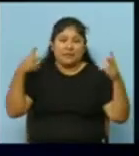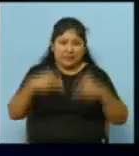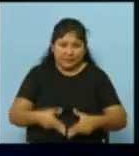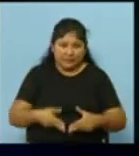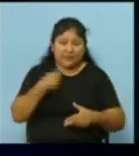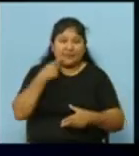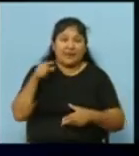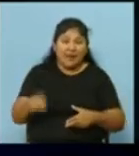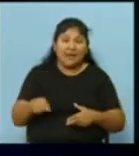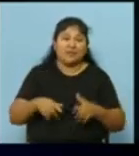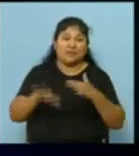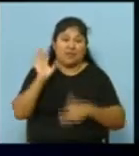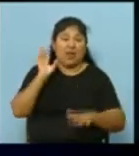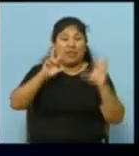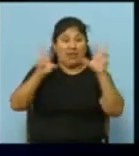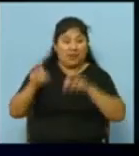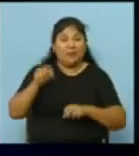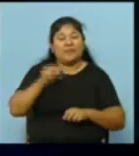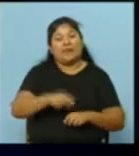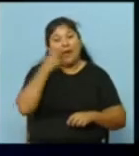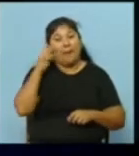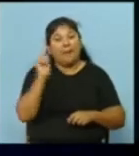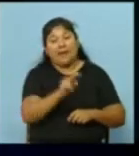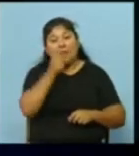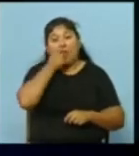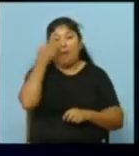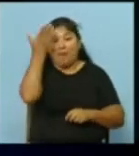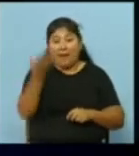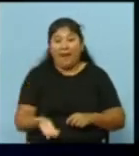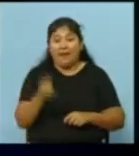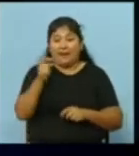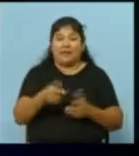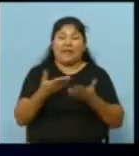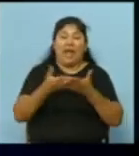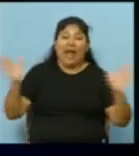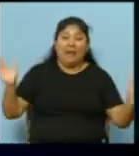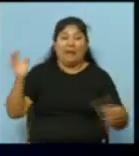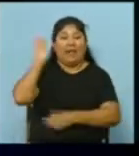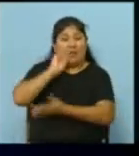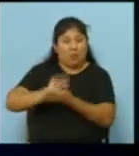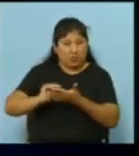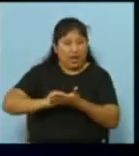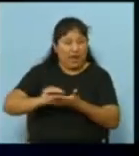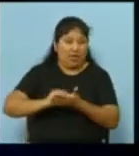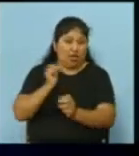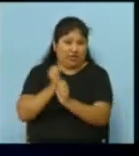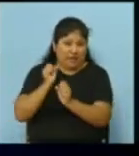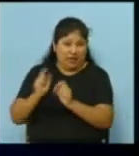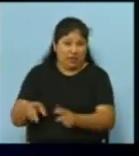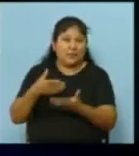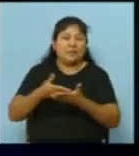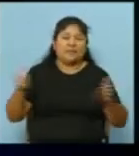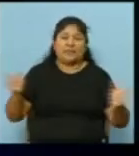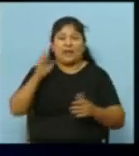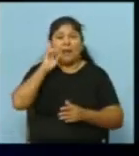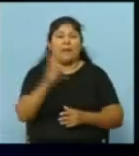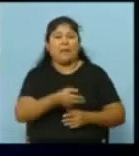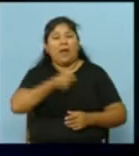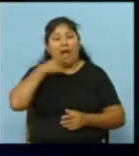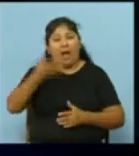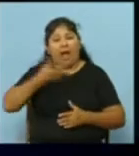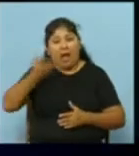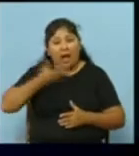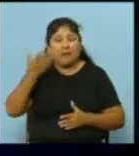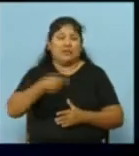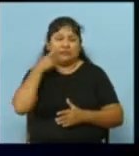en la cámara diputados abriendo las sesiones ordinarias la verdad una vergüenza mintiendo en forma